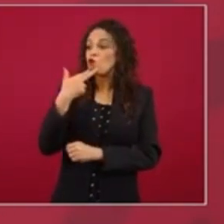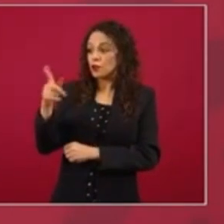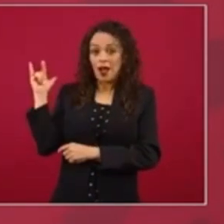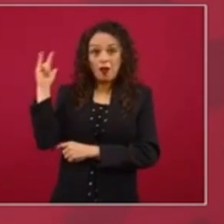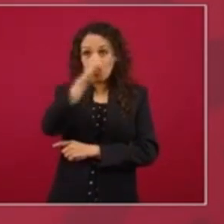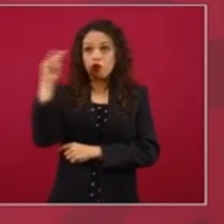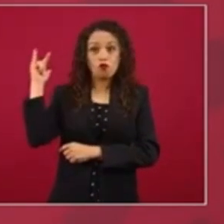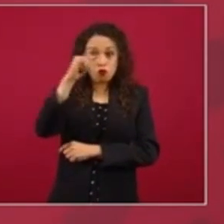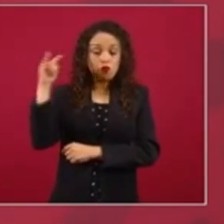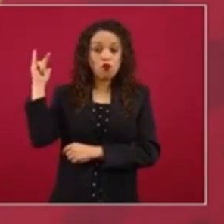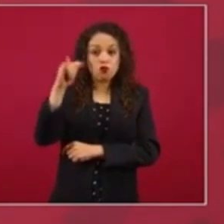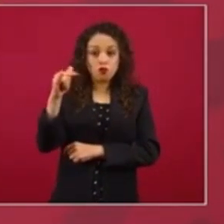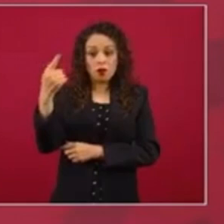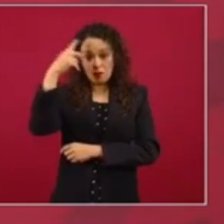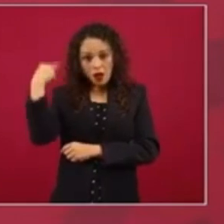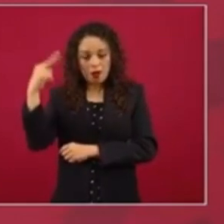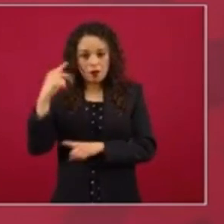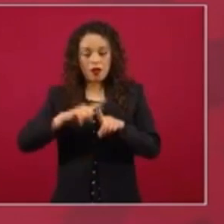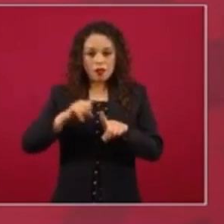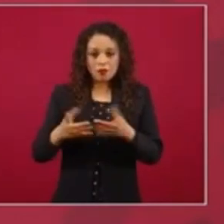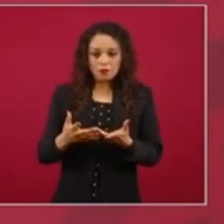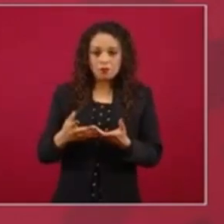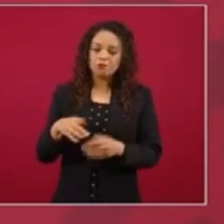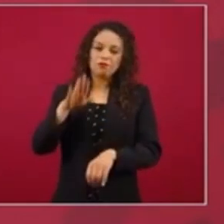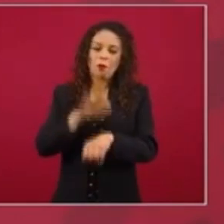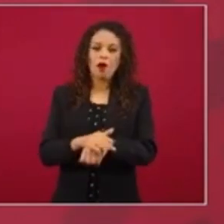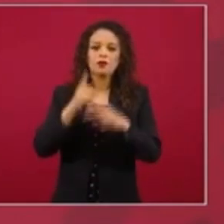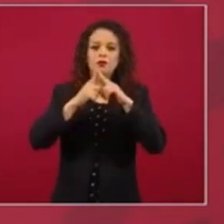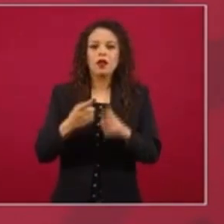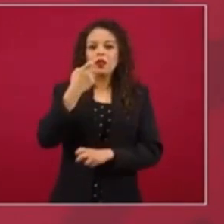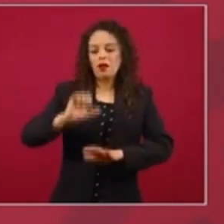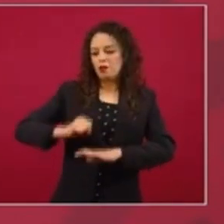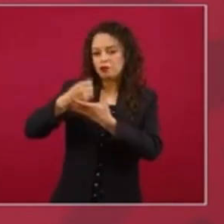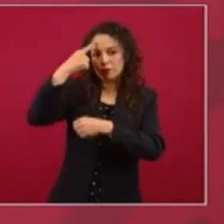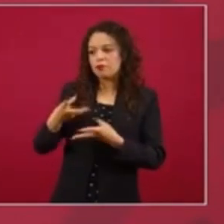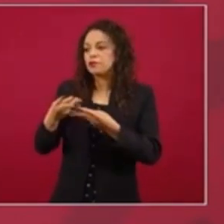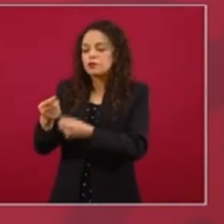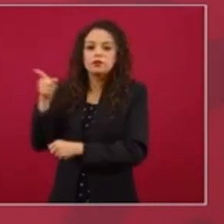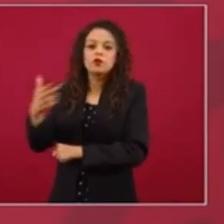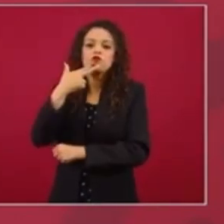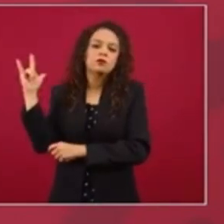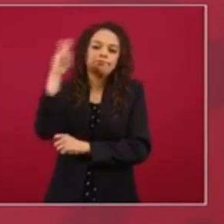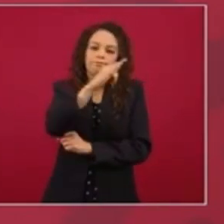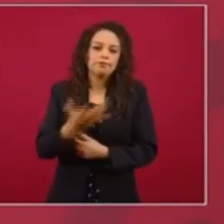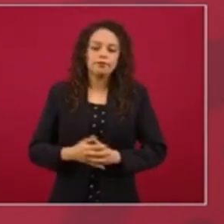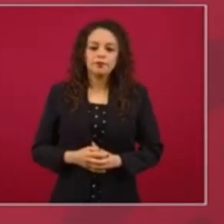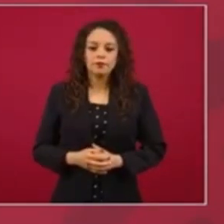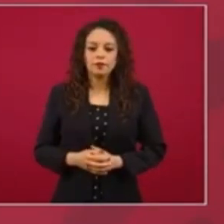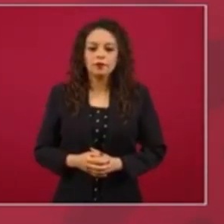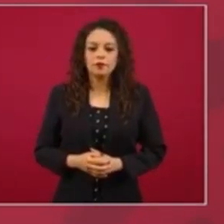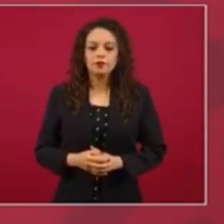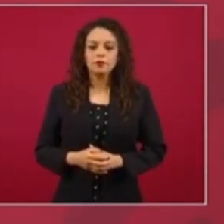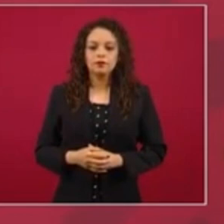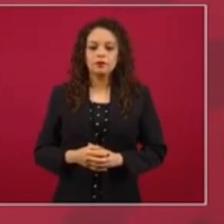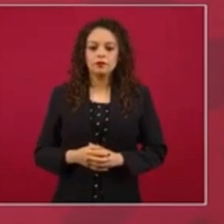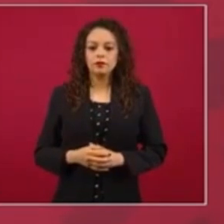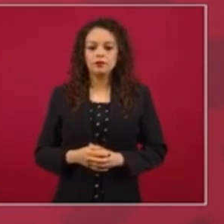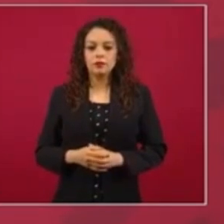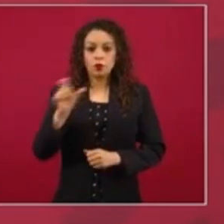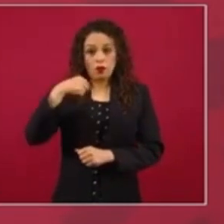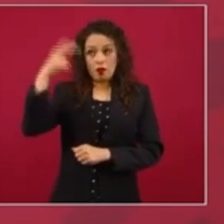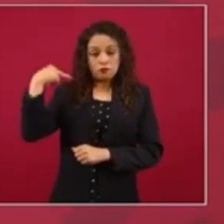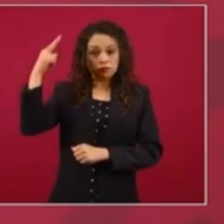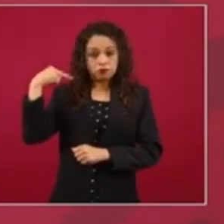avión, pues hubiésemos destinado más presupuesto, ¿no? Y yo gasto en mis